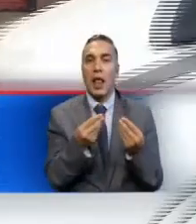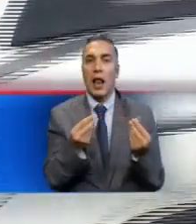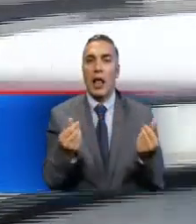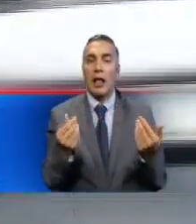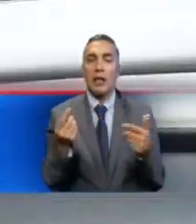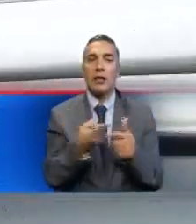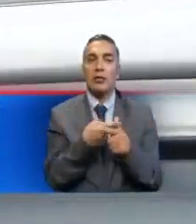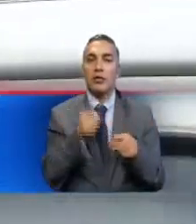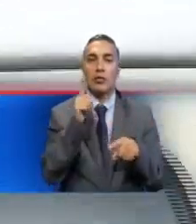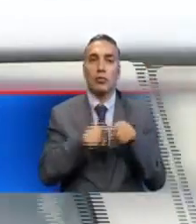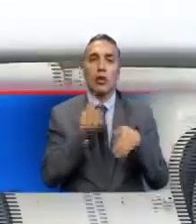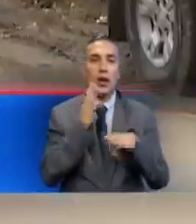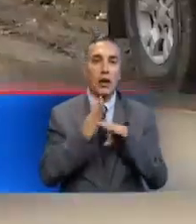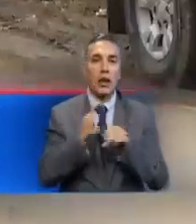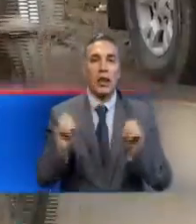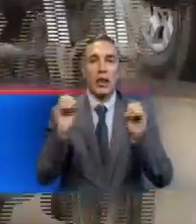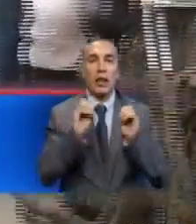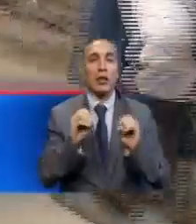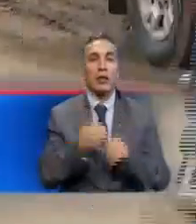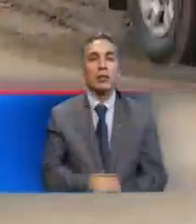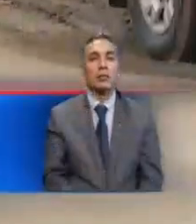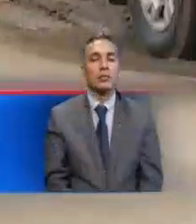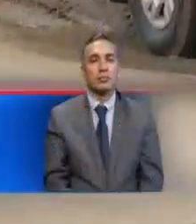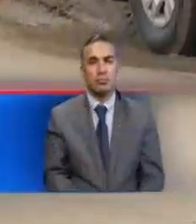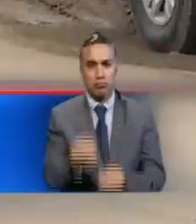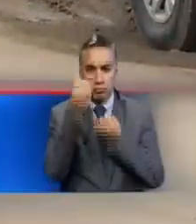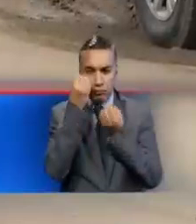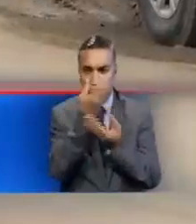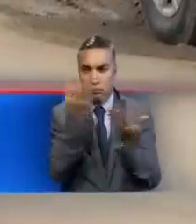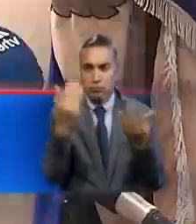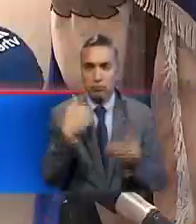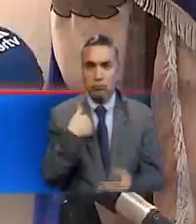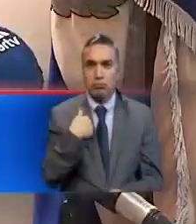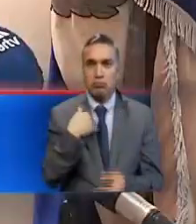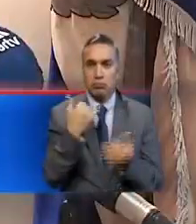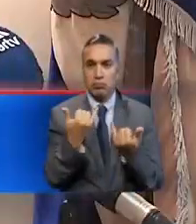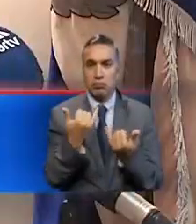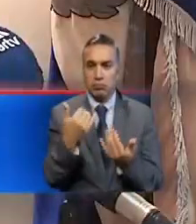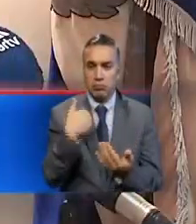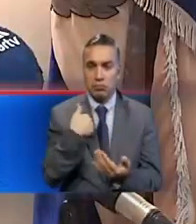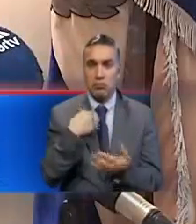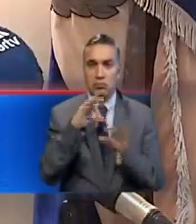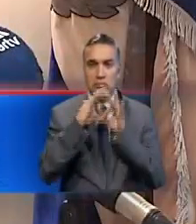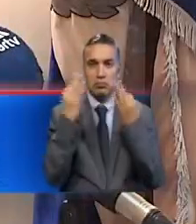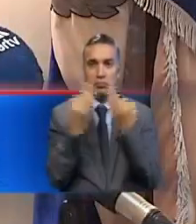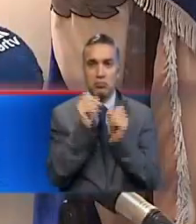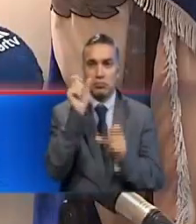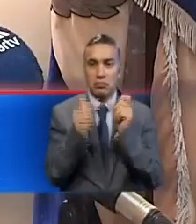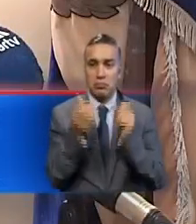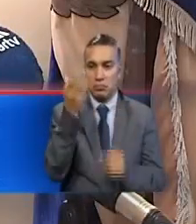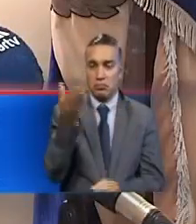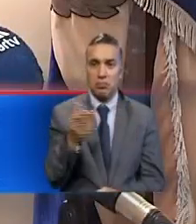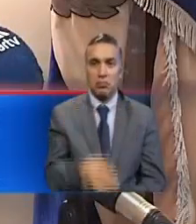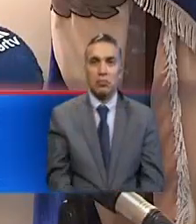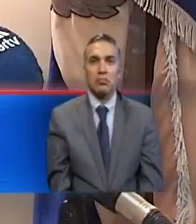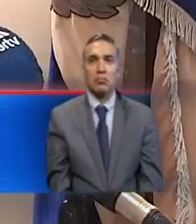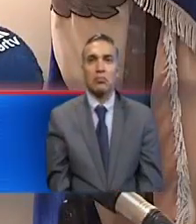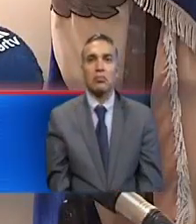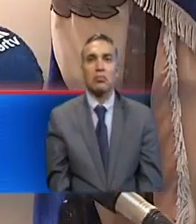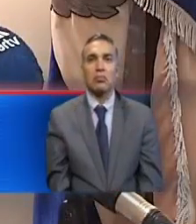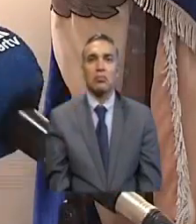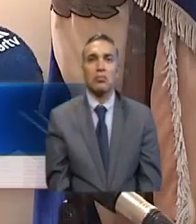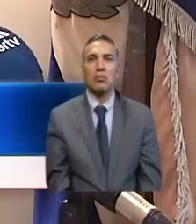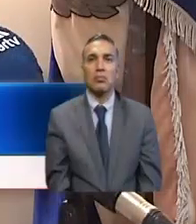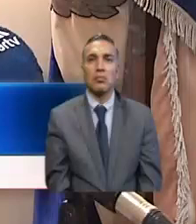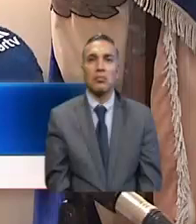puede estar hablando ni diciendo, ¿no? De acuerdo a la información que pudimos obtener por los familiares del hoyo occiso, se conoció de